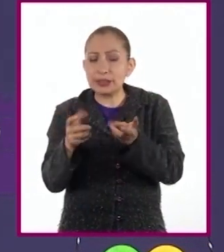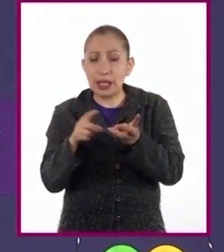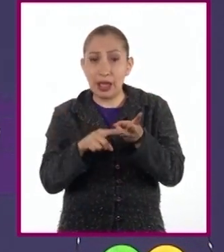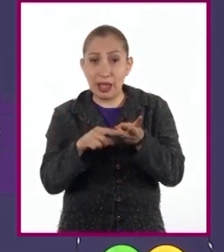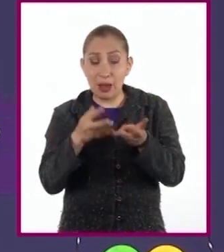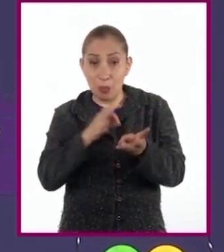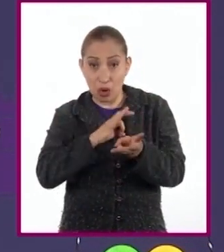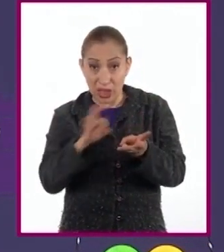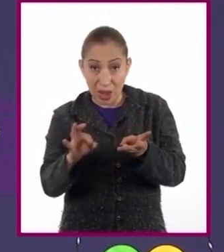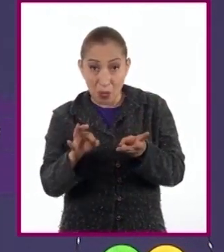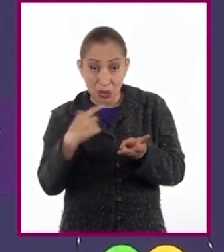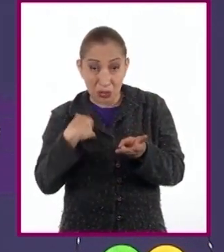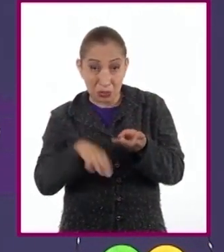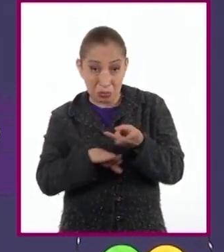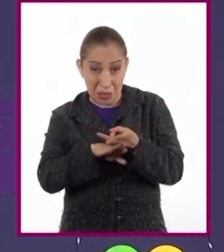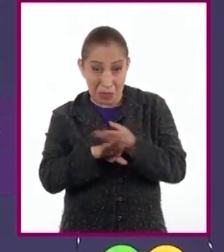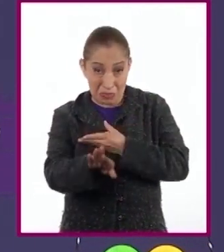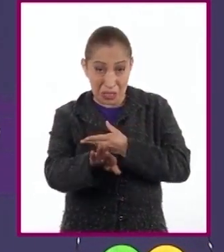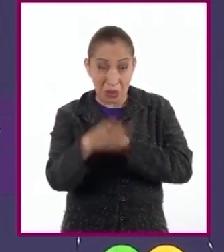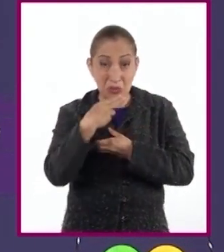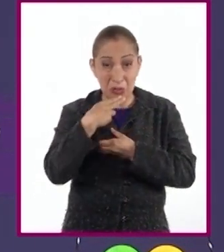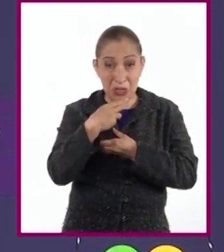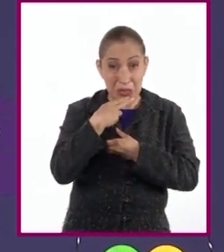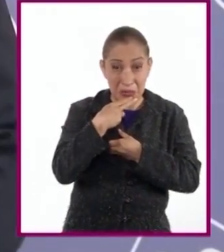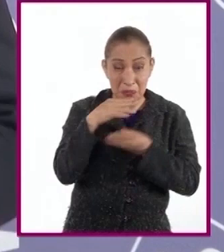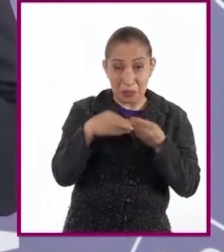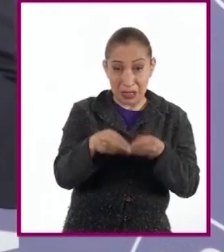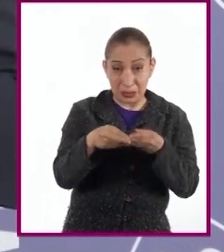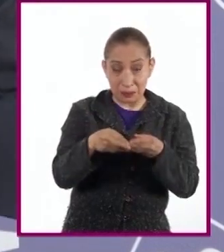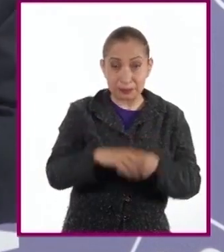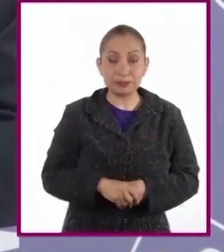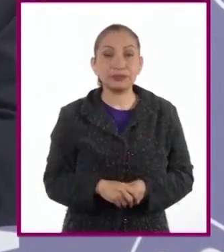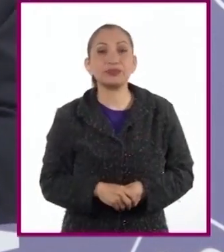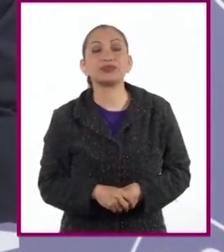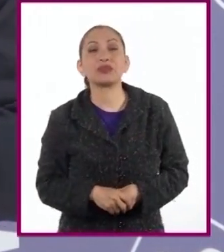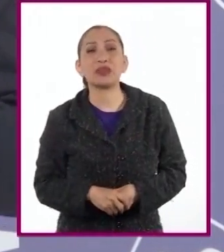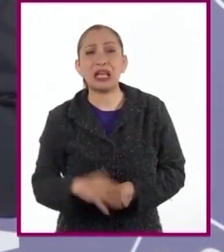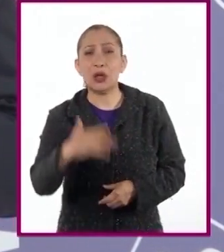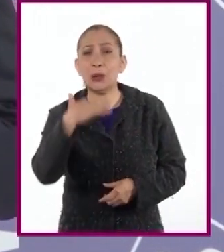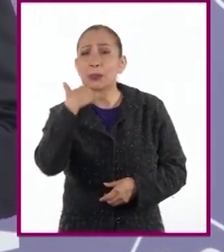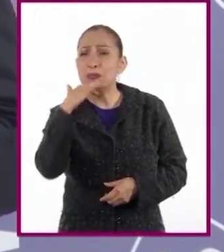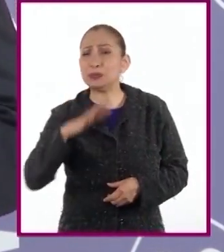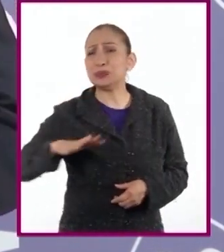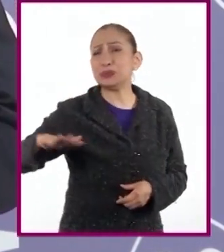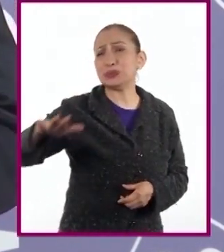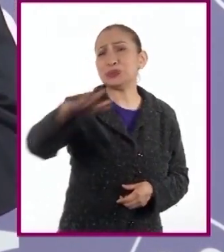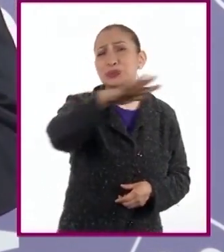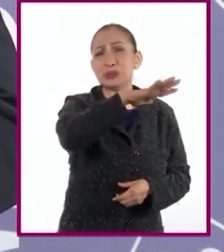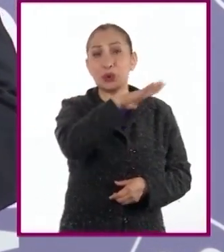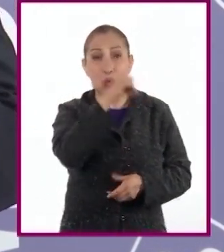¿Tenemos alternativas para evitar su utilización? La contaminación no solo